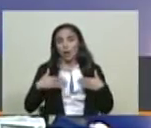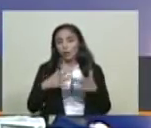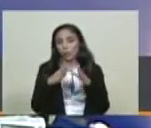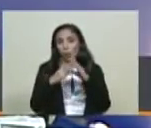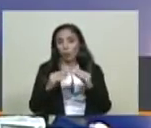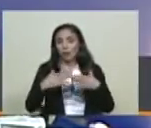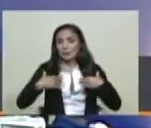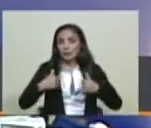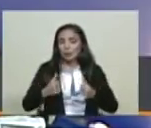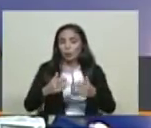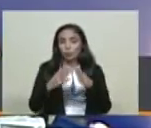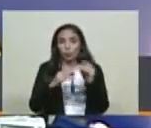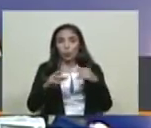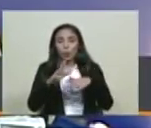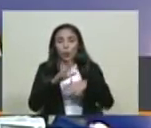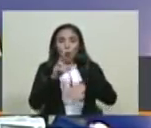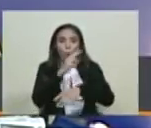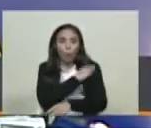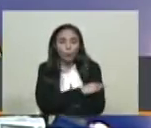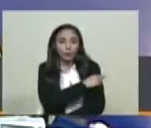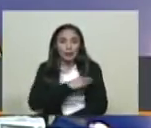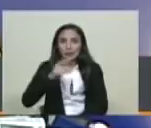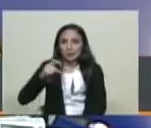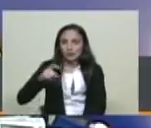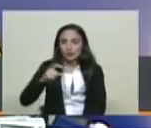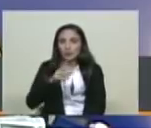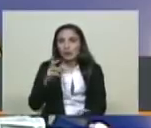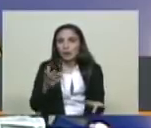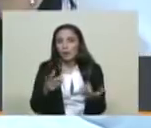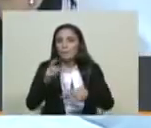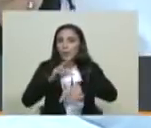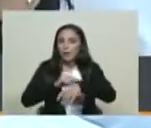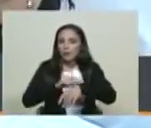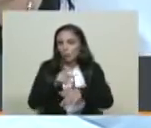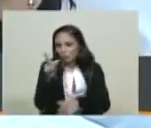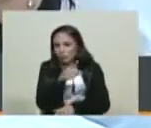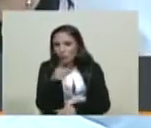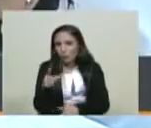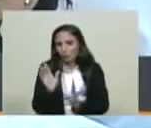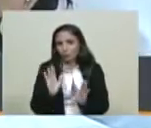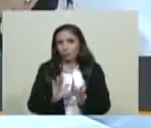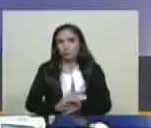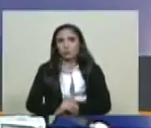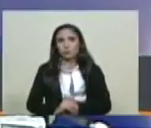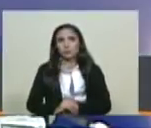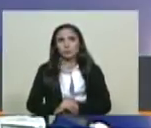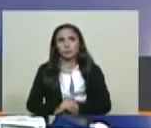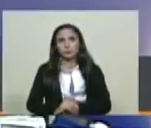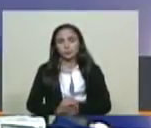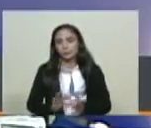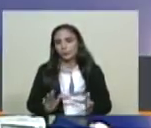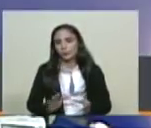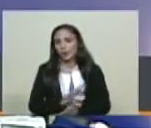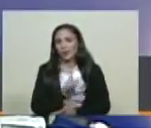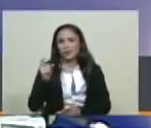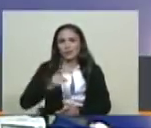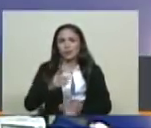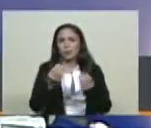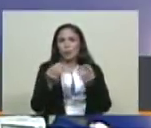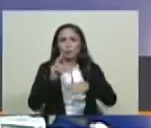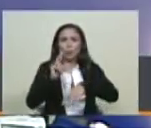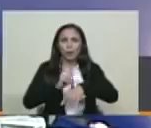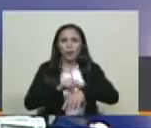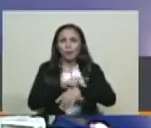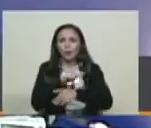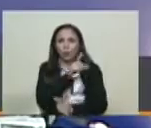unidad médica necesita un anestesiólogo, ¿verdad? O una anestesióloga, ¿verdad? Pediatra, que